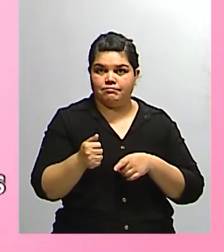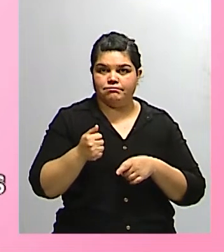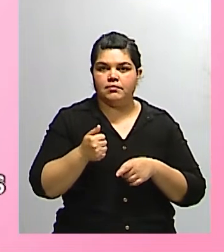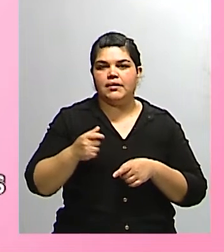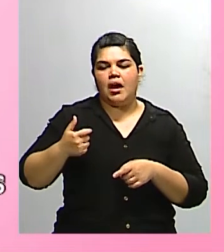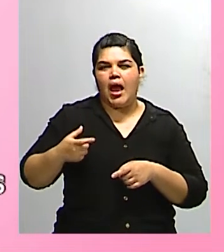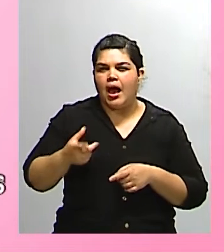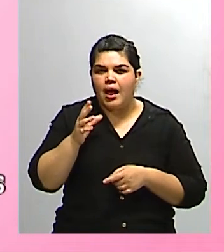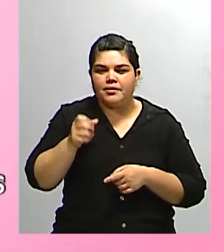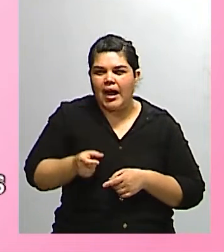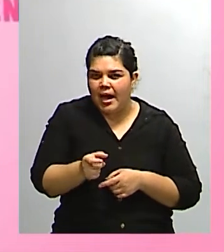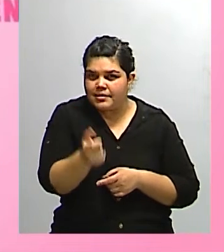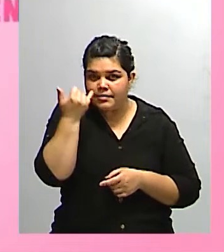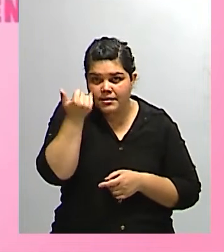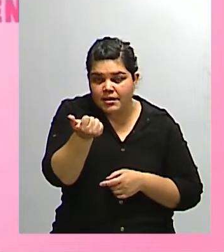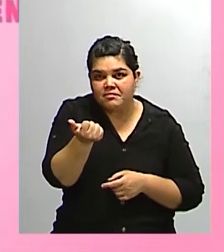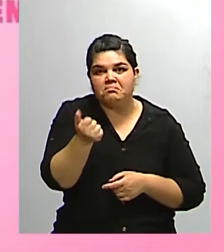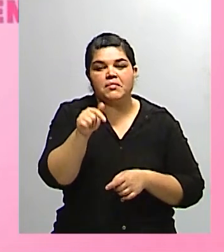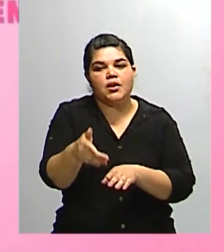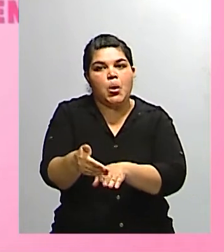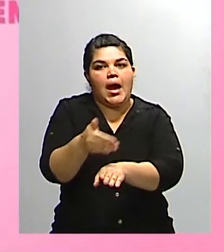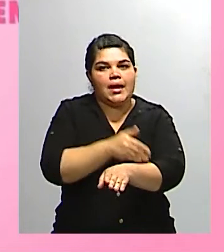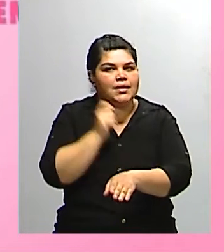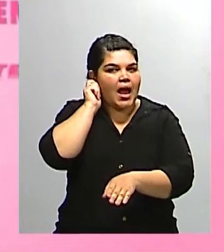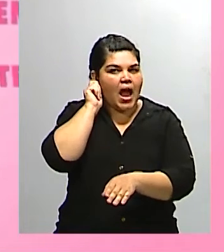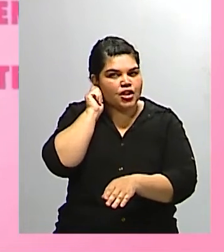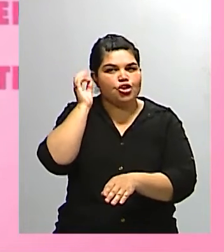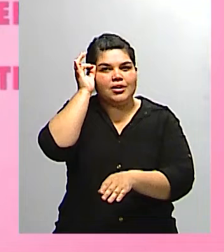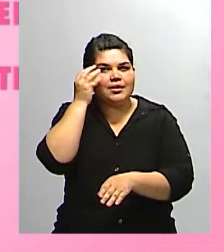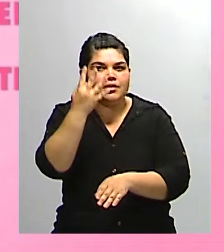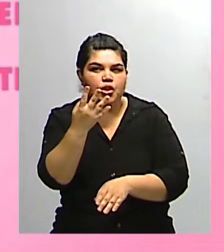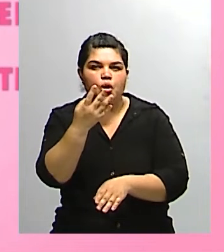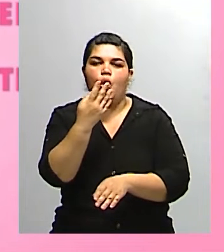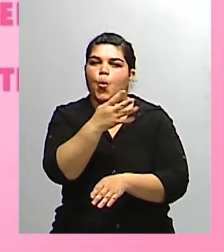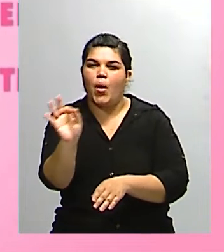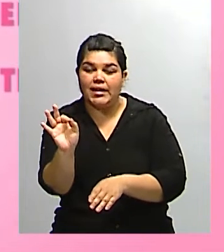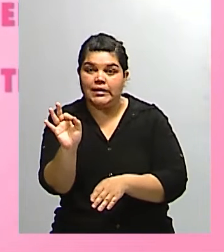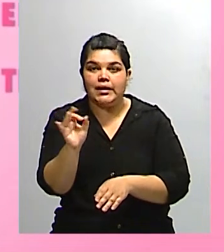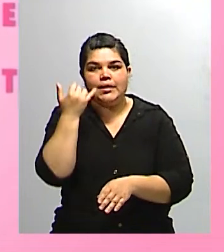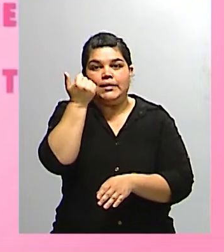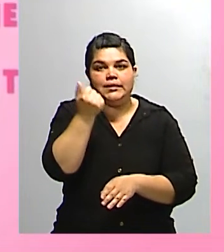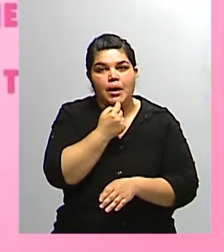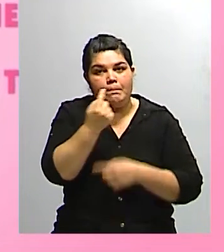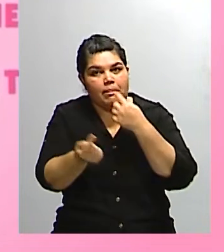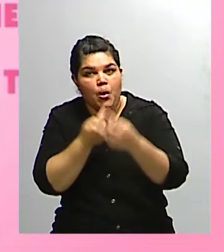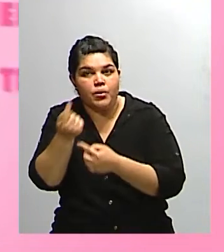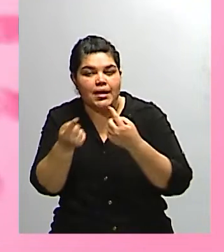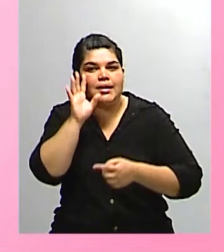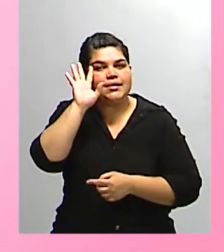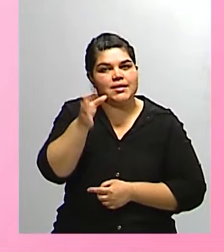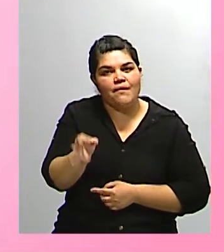a partir de los 25, 30 años, ya tiene que estar consultando y ver el riesgo que tenga, si